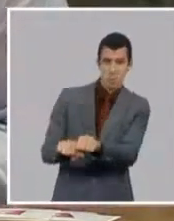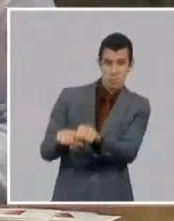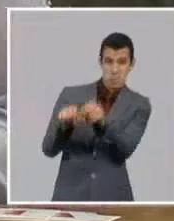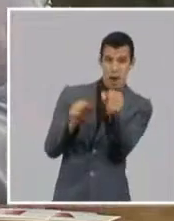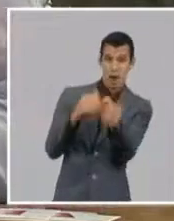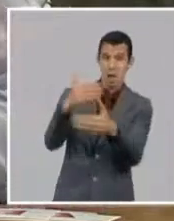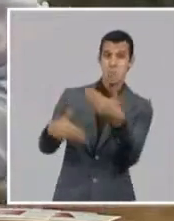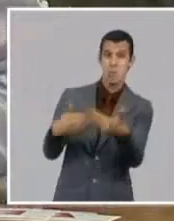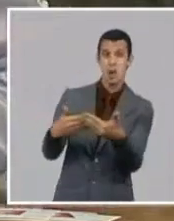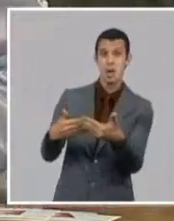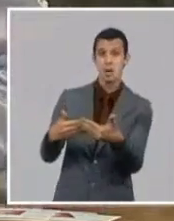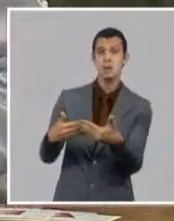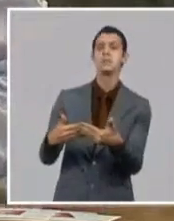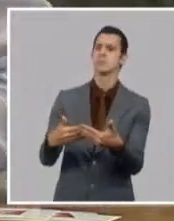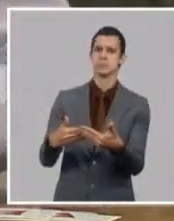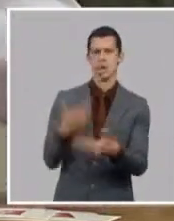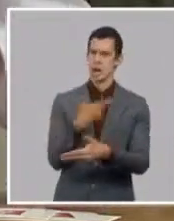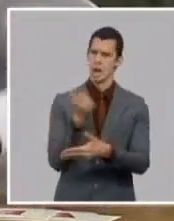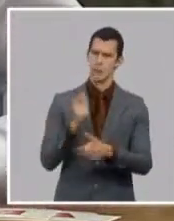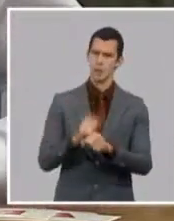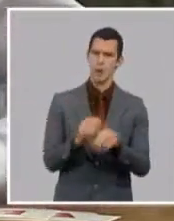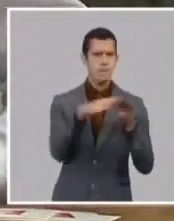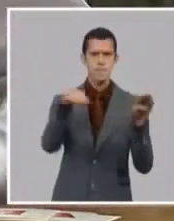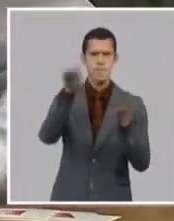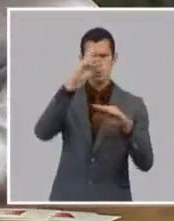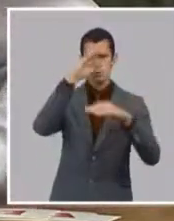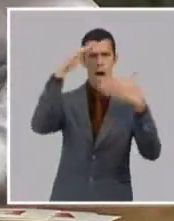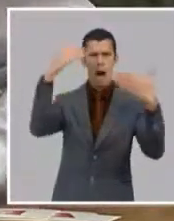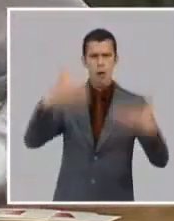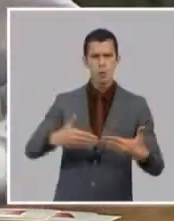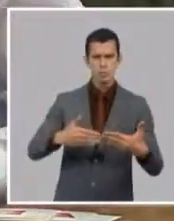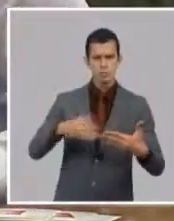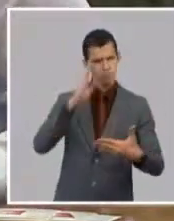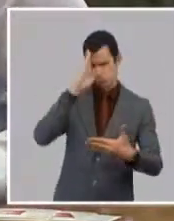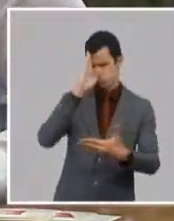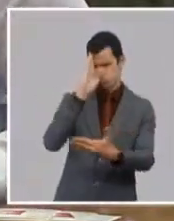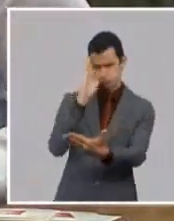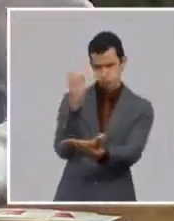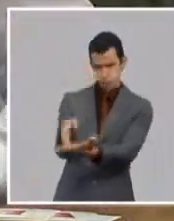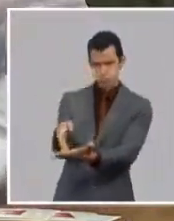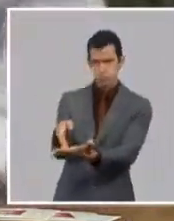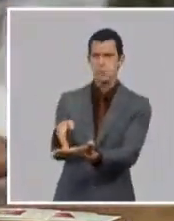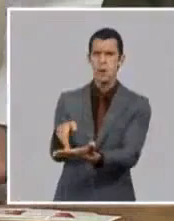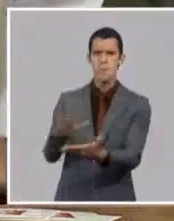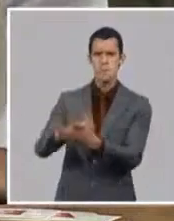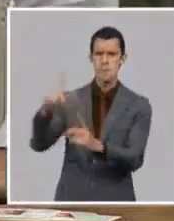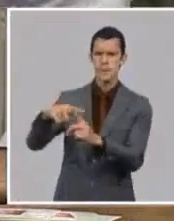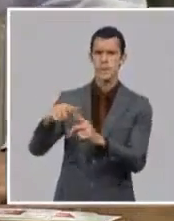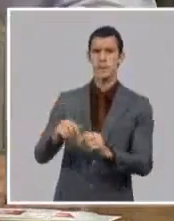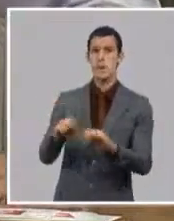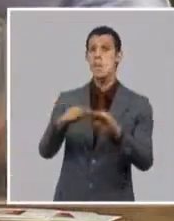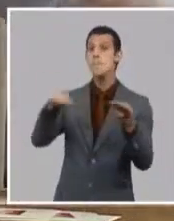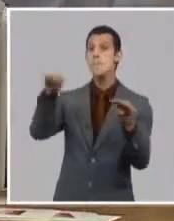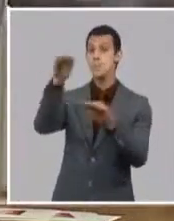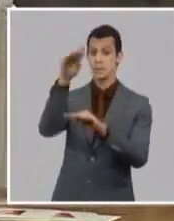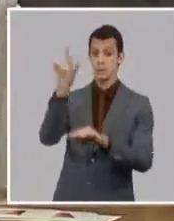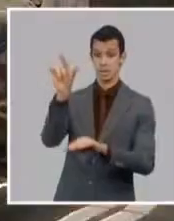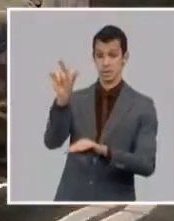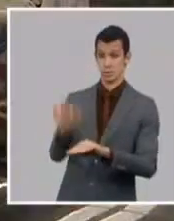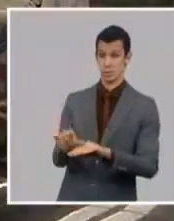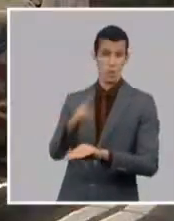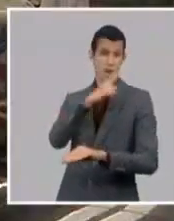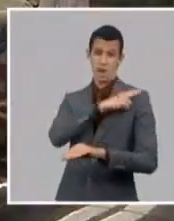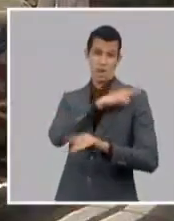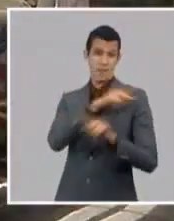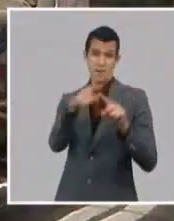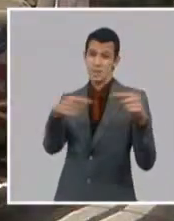del gobierno, por el ministro de Salud Pública, que tiene que atender toda Cuba, se fue para Matanzas, y con un grupo de compañeros de otros organismos. Un